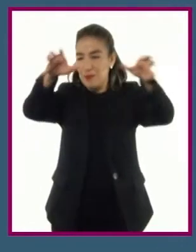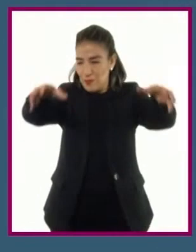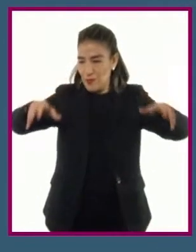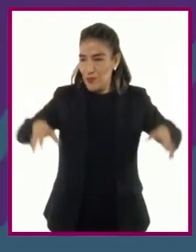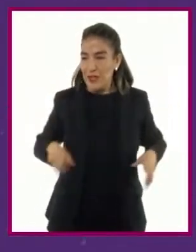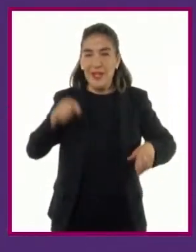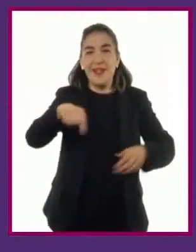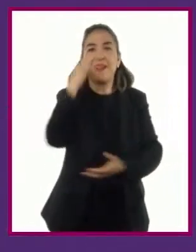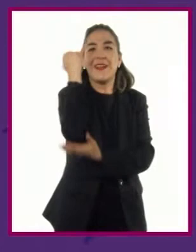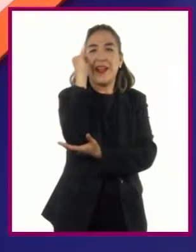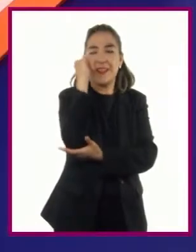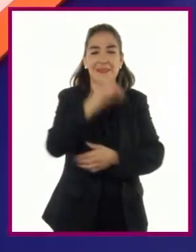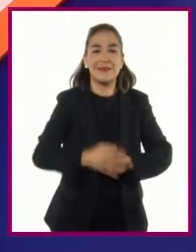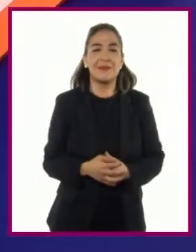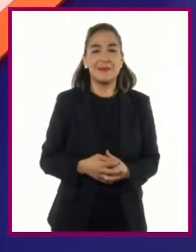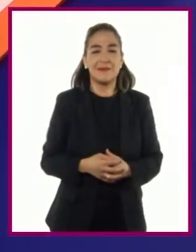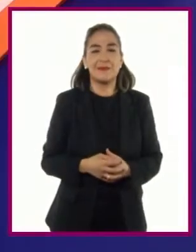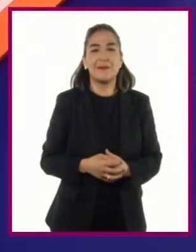del jardín botánico.